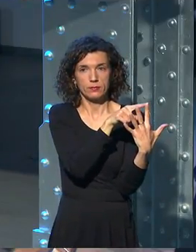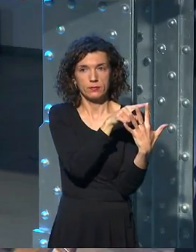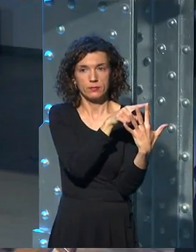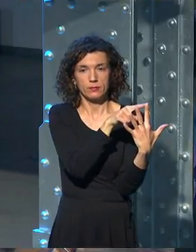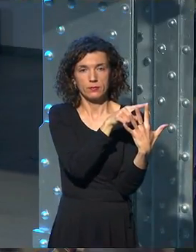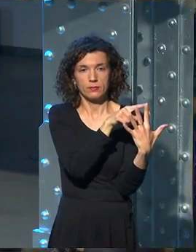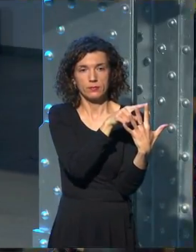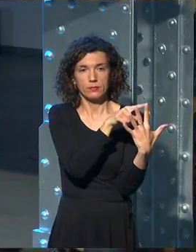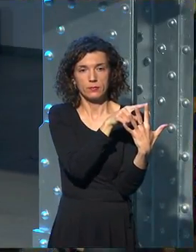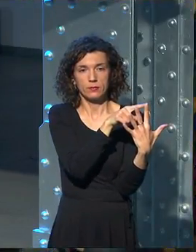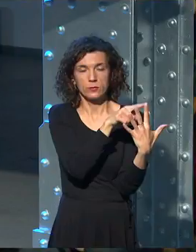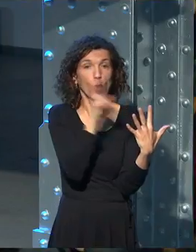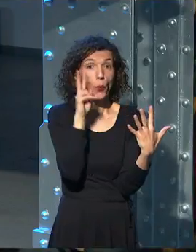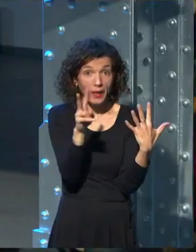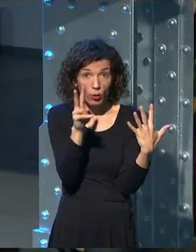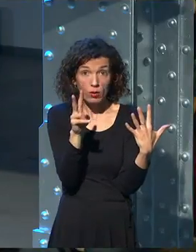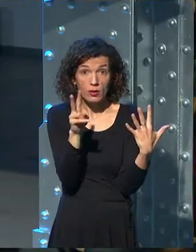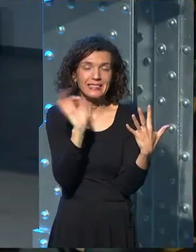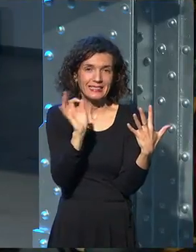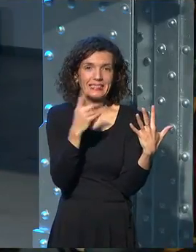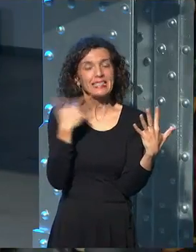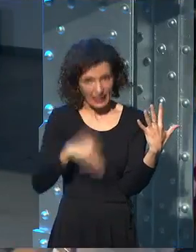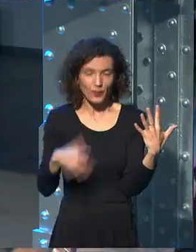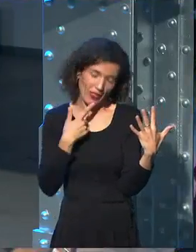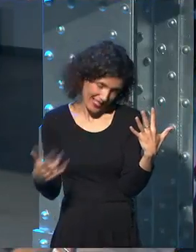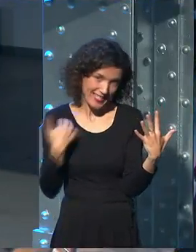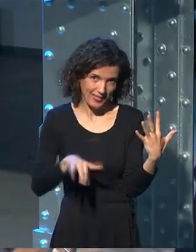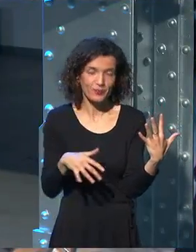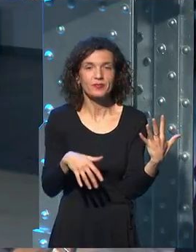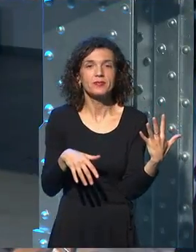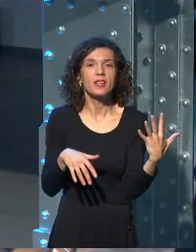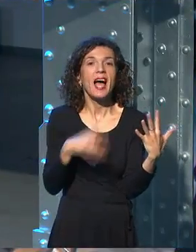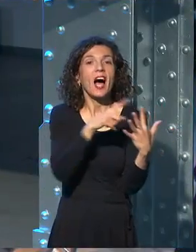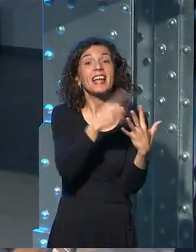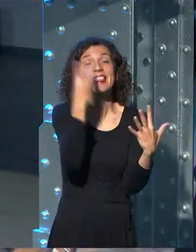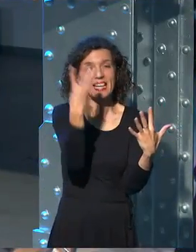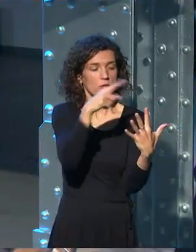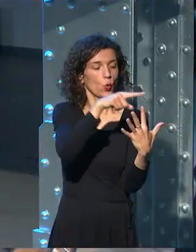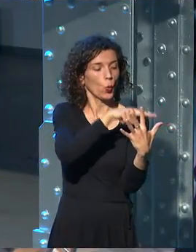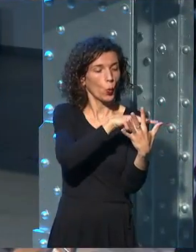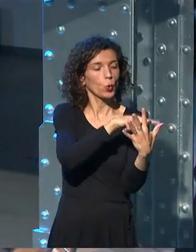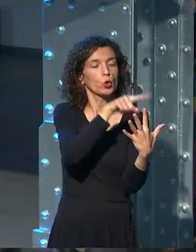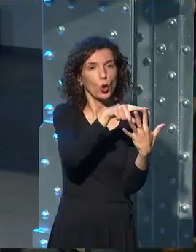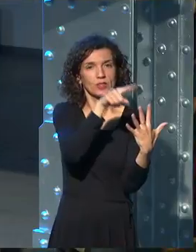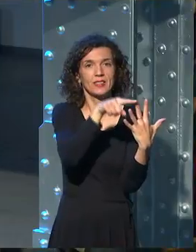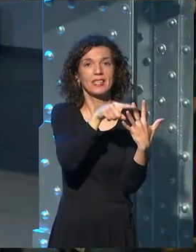Como no os veo, contestadme cuando acabéis. Bien. Ahora, moveros 3 posiciones. Ya.